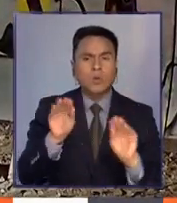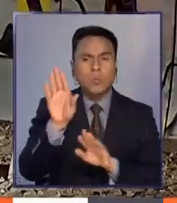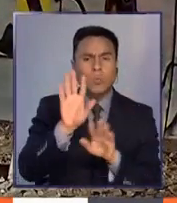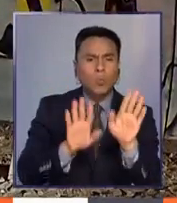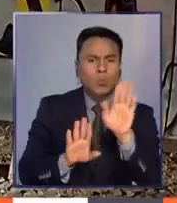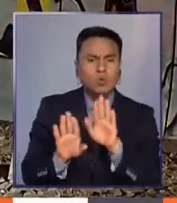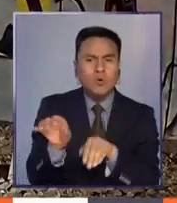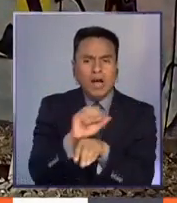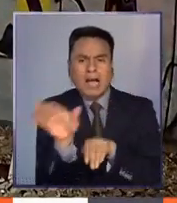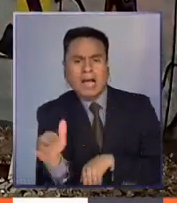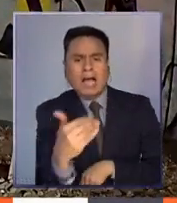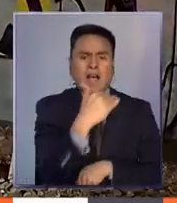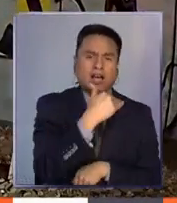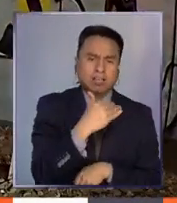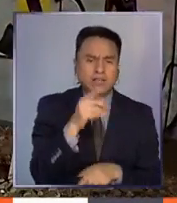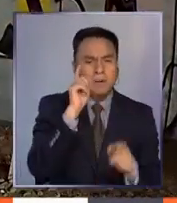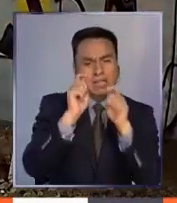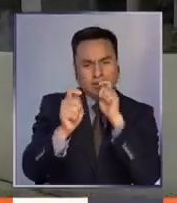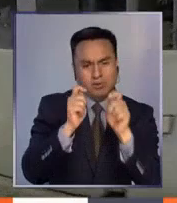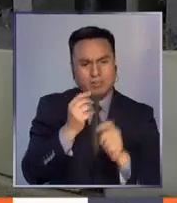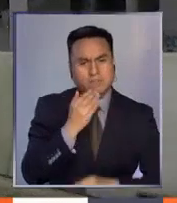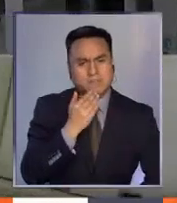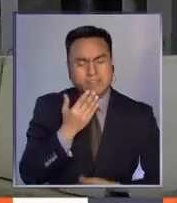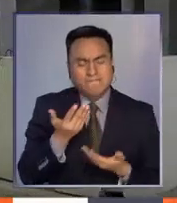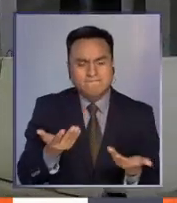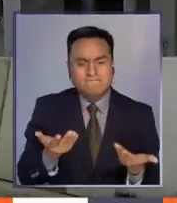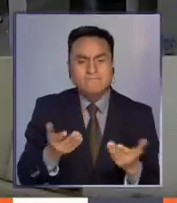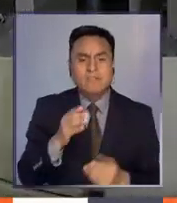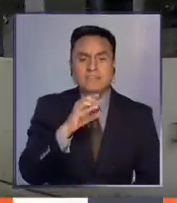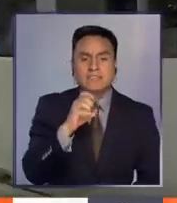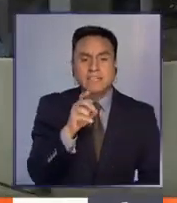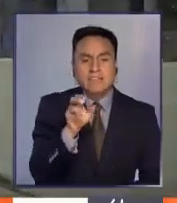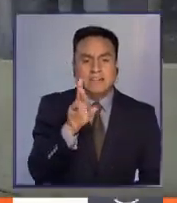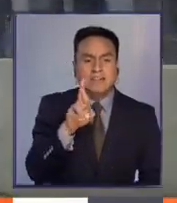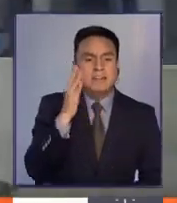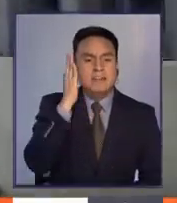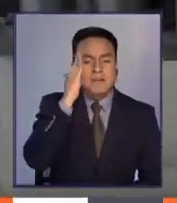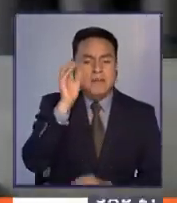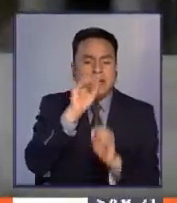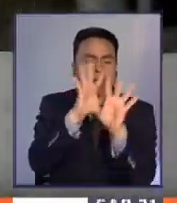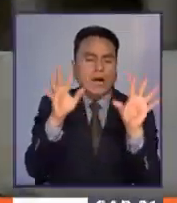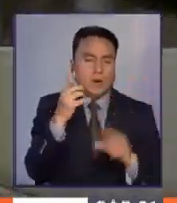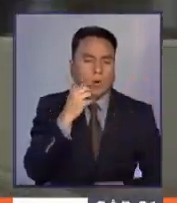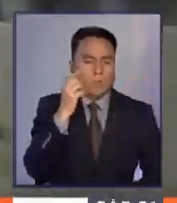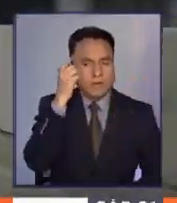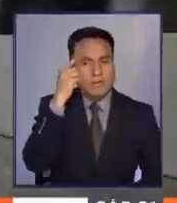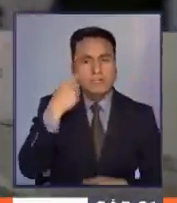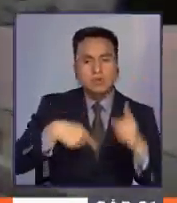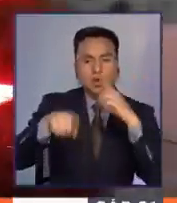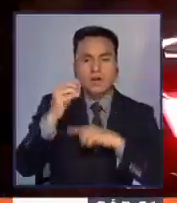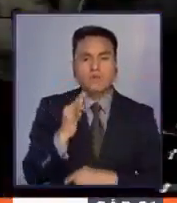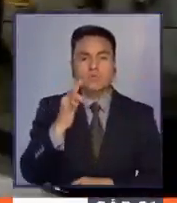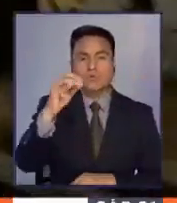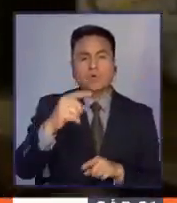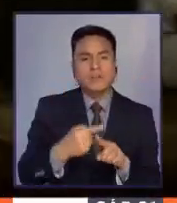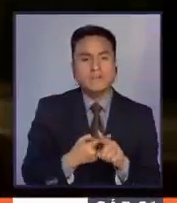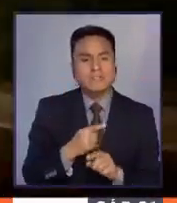de maniobras que son altamente peligrosas. César lo tiene muy claro. Esta historia no se cuenta dos veces.